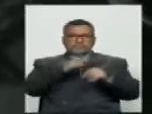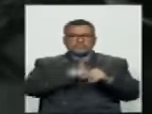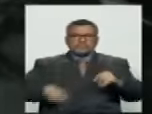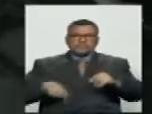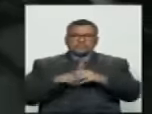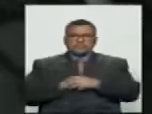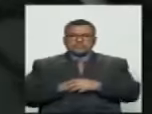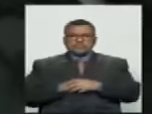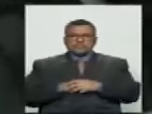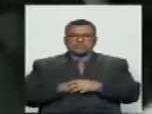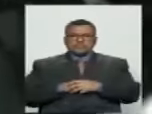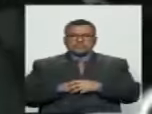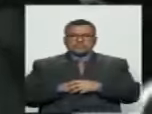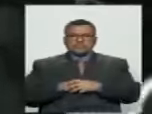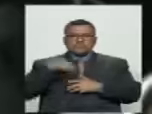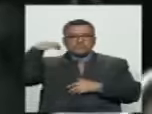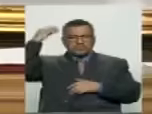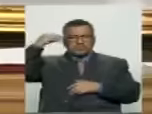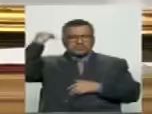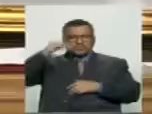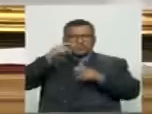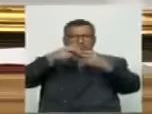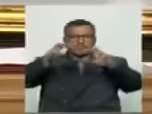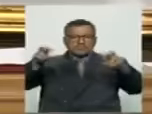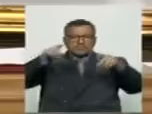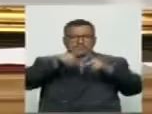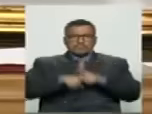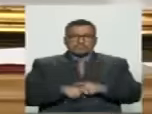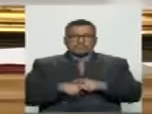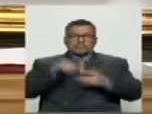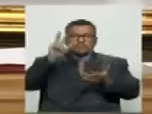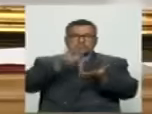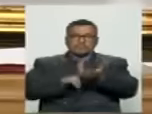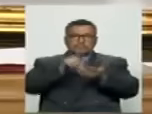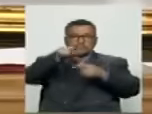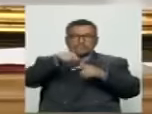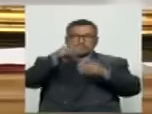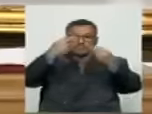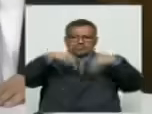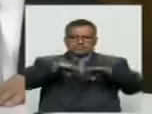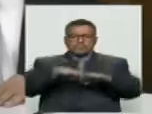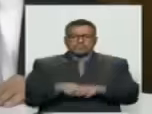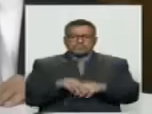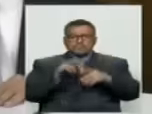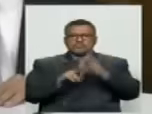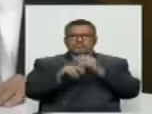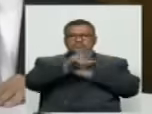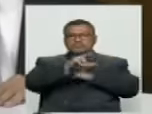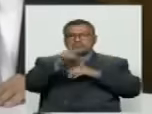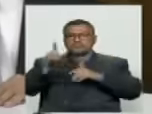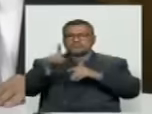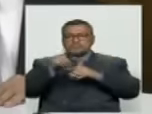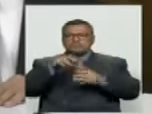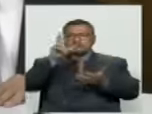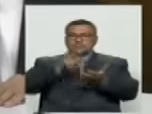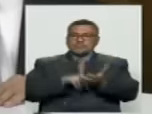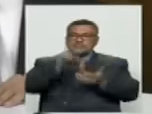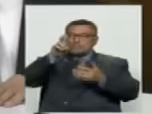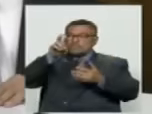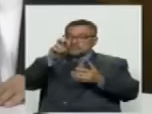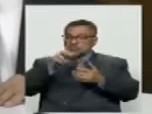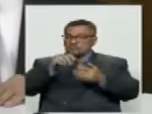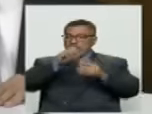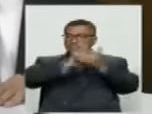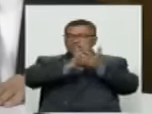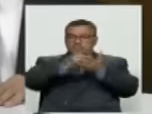presidente. En consideración el epígrafe. Aprobado. Siguiente. 31. Se sugiere aprobar un nuevo artículo,